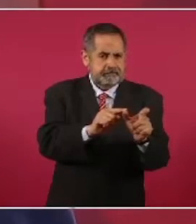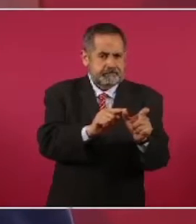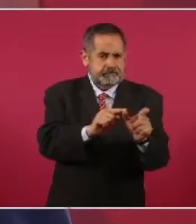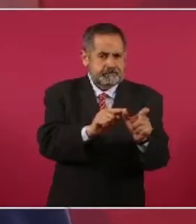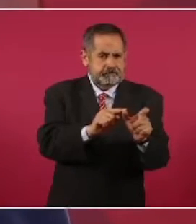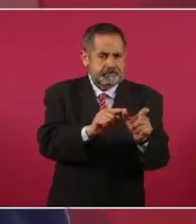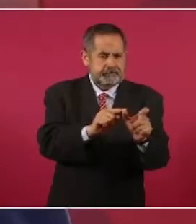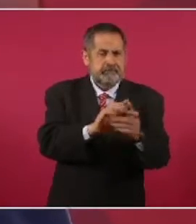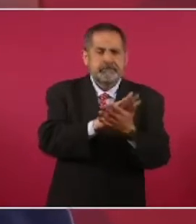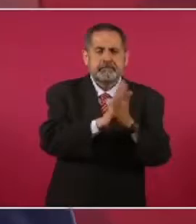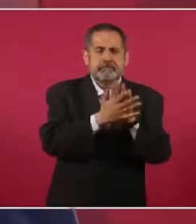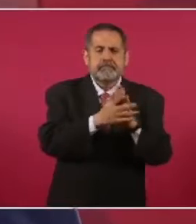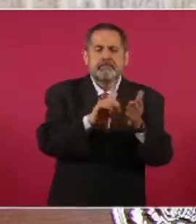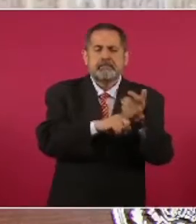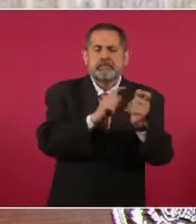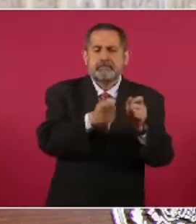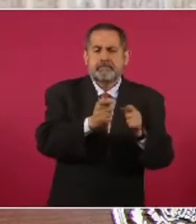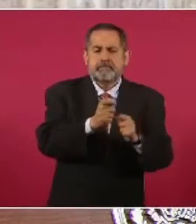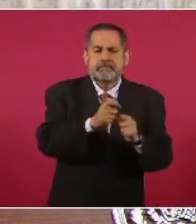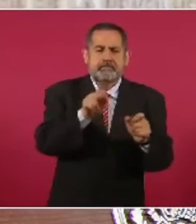es pueblo,